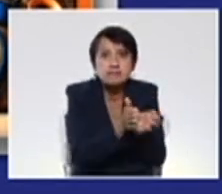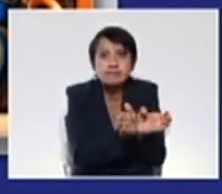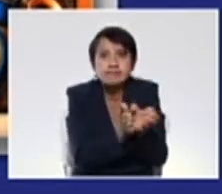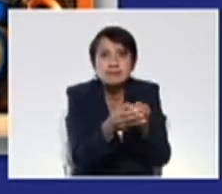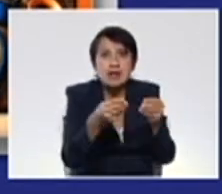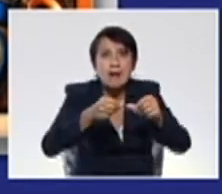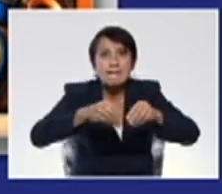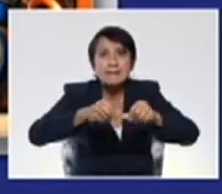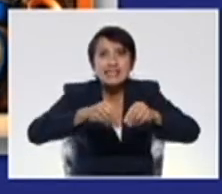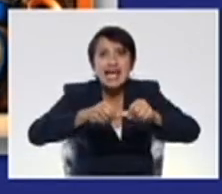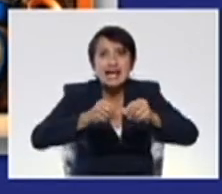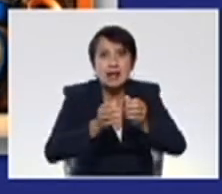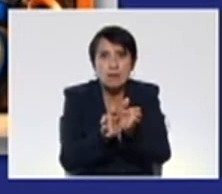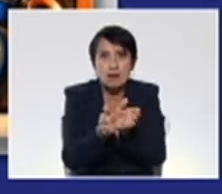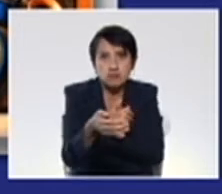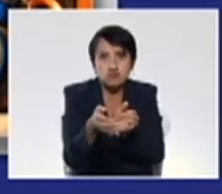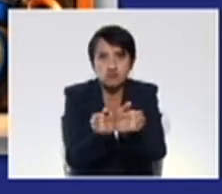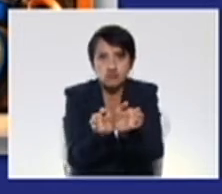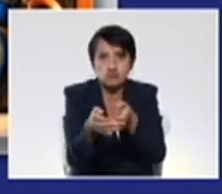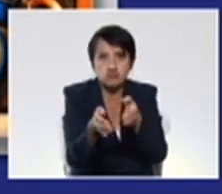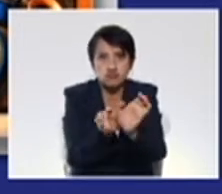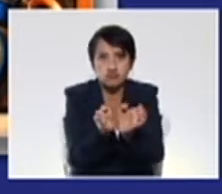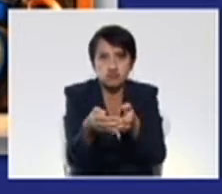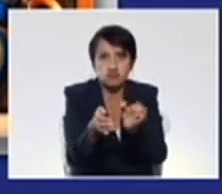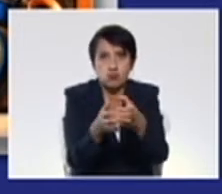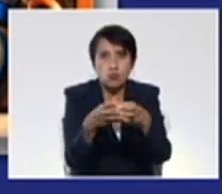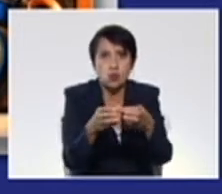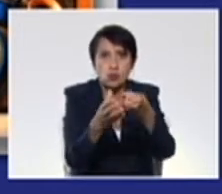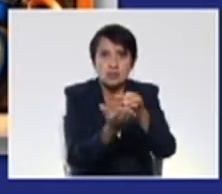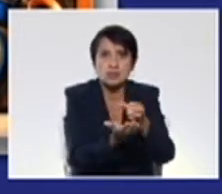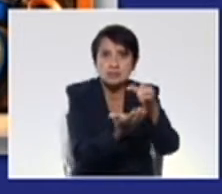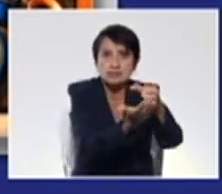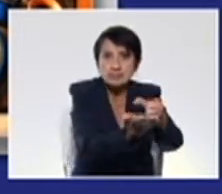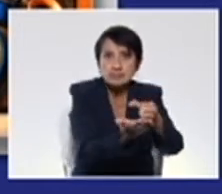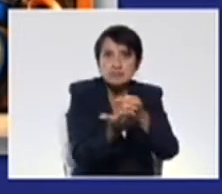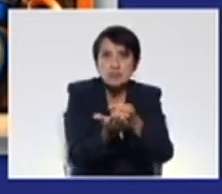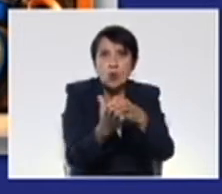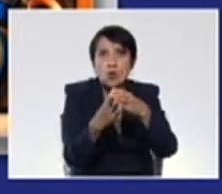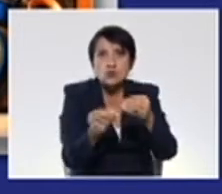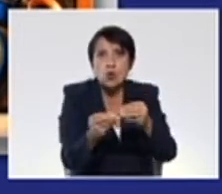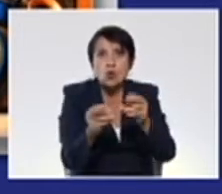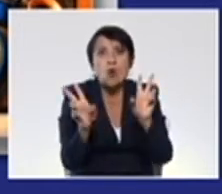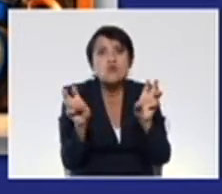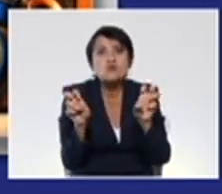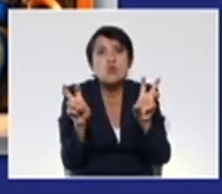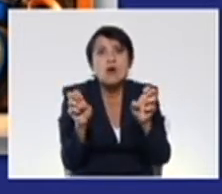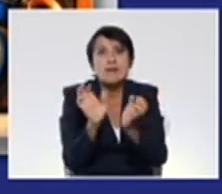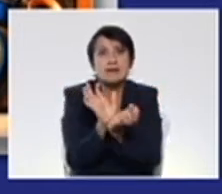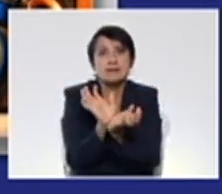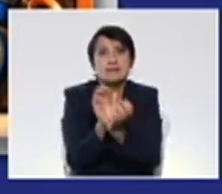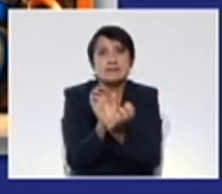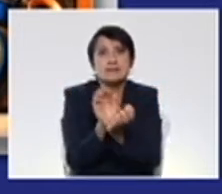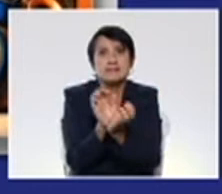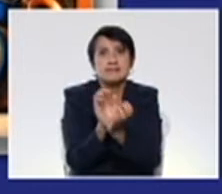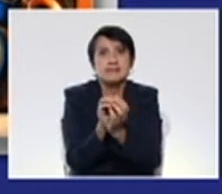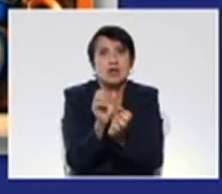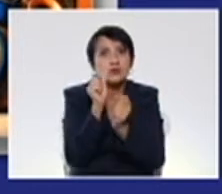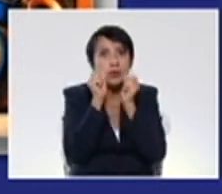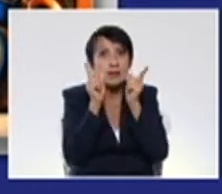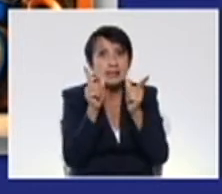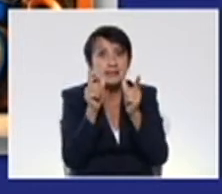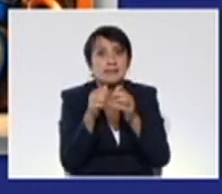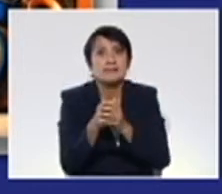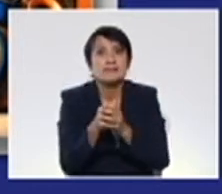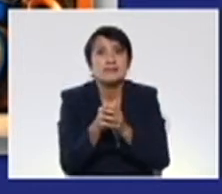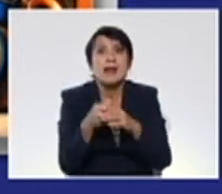con barro, que más adelante les voy a traer una experiencia ya desde el municipio de Día en el estado de Nueva Esparta, ya les tengo esa sorpresa, no se lo voy a decir todavía.